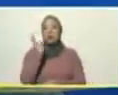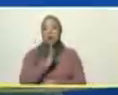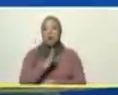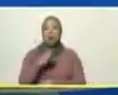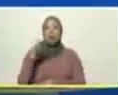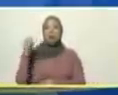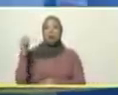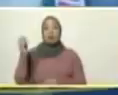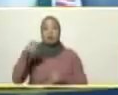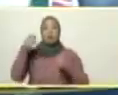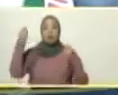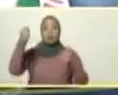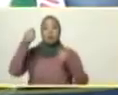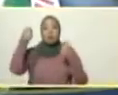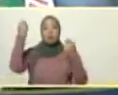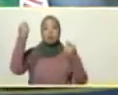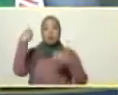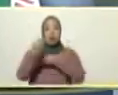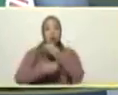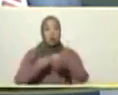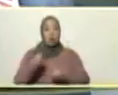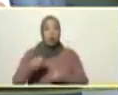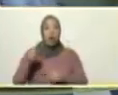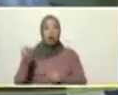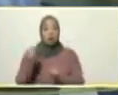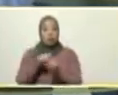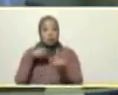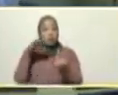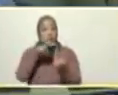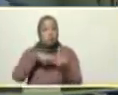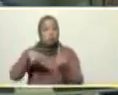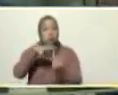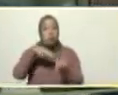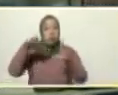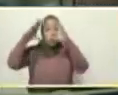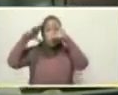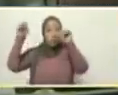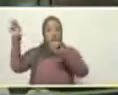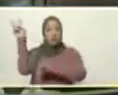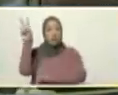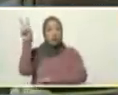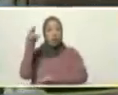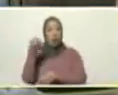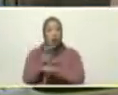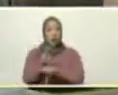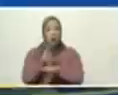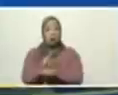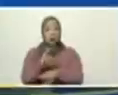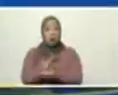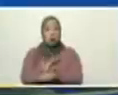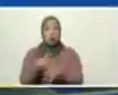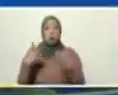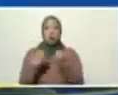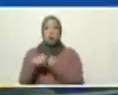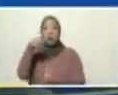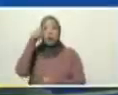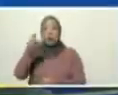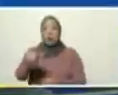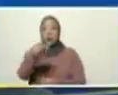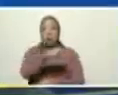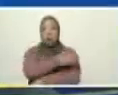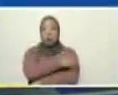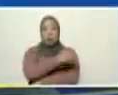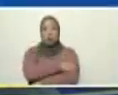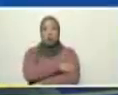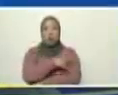capital, haciendo la protección de la embajada cuando unas personas del grupo de